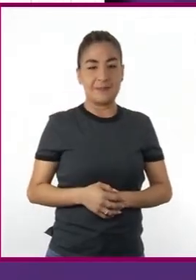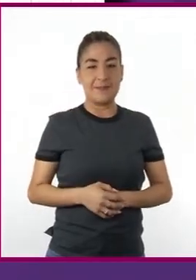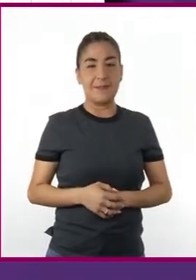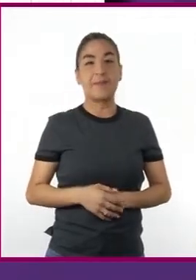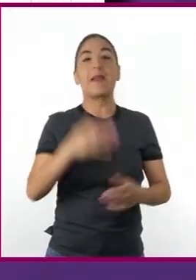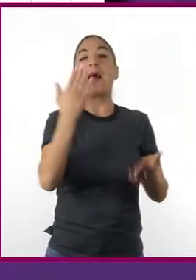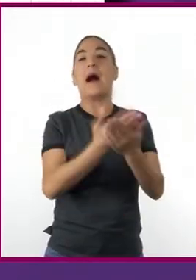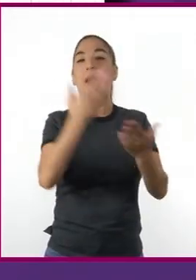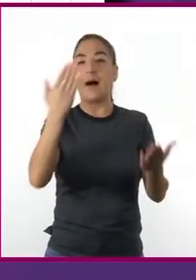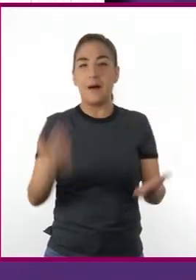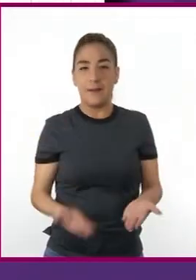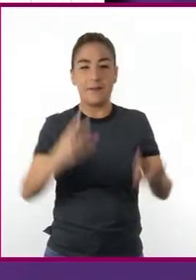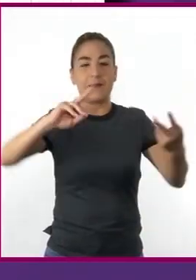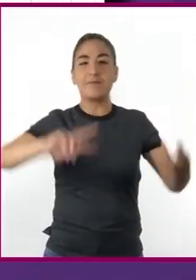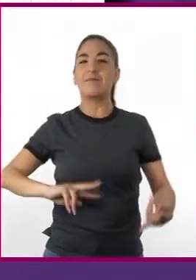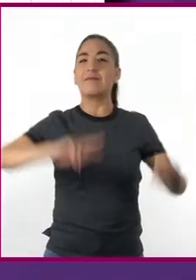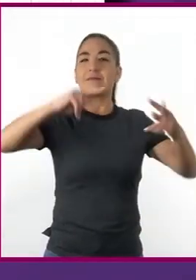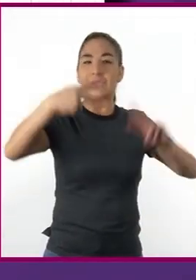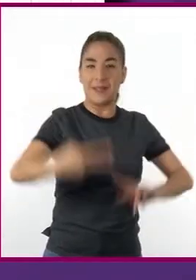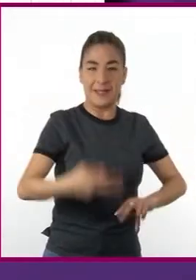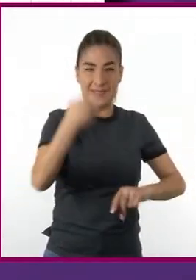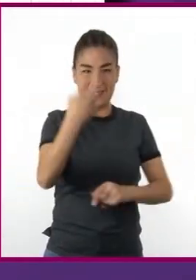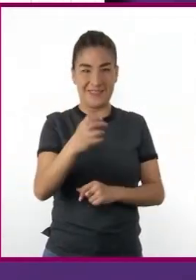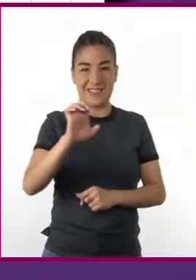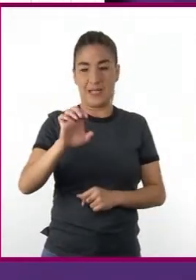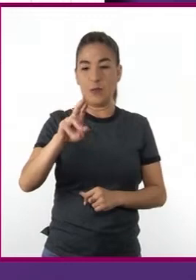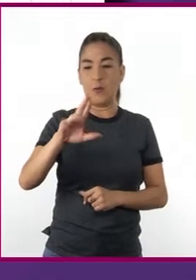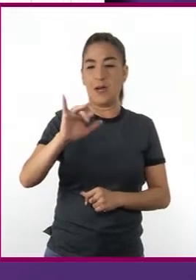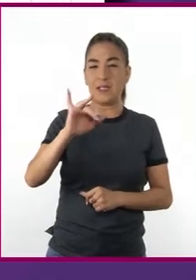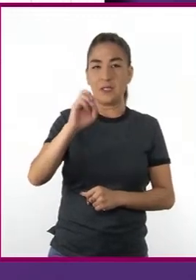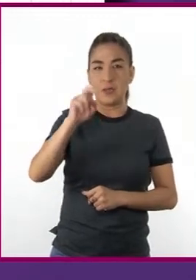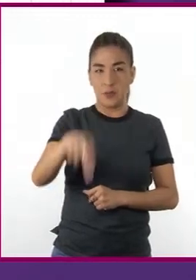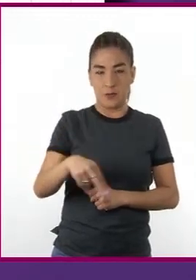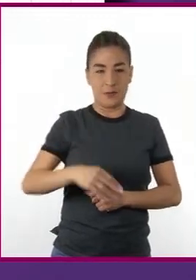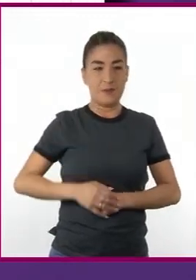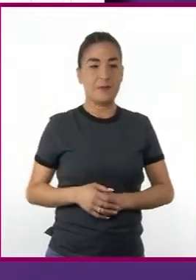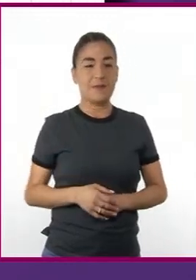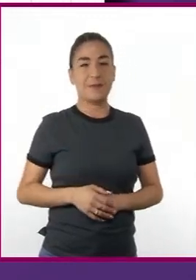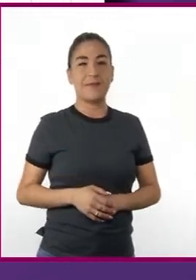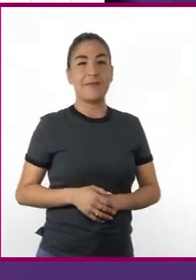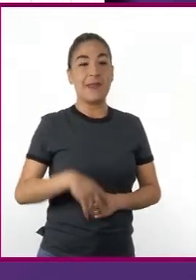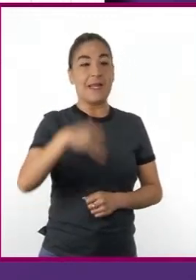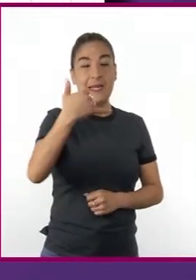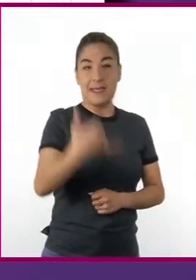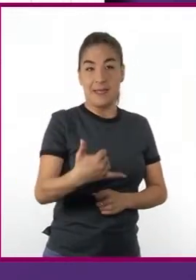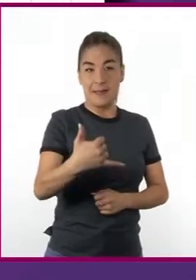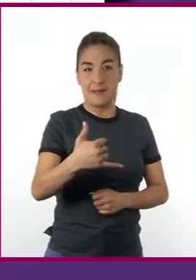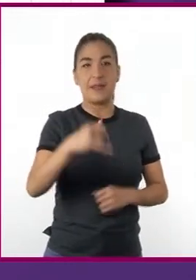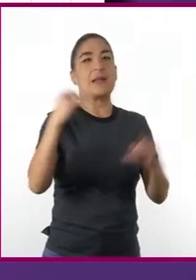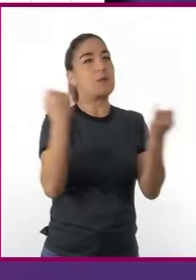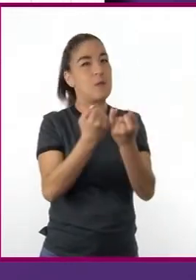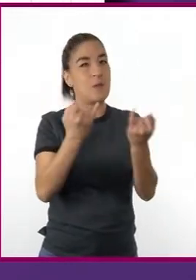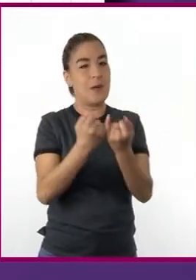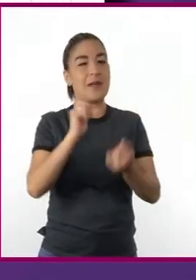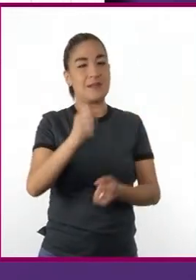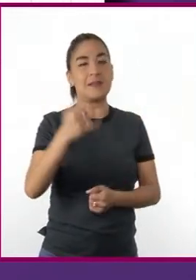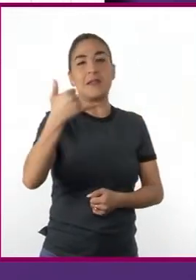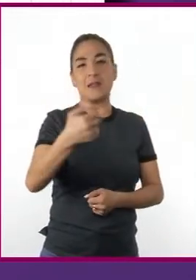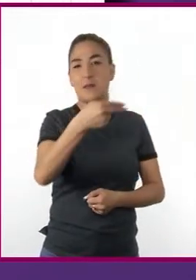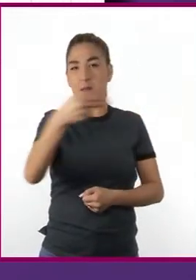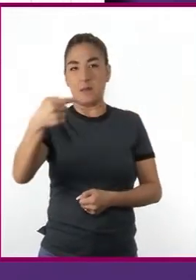ahora invertimos el signo de esta ecuación, es decir, graficamos y es igual a menos